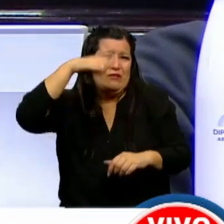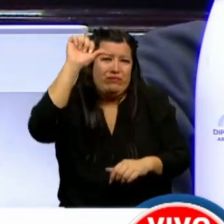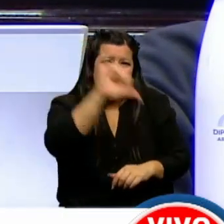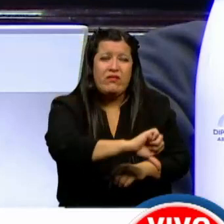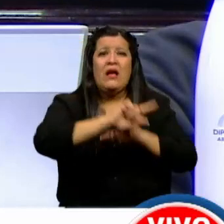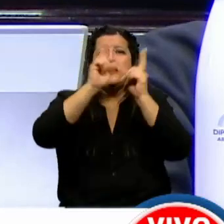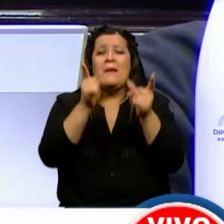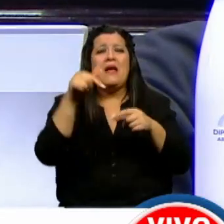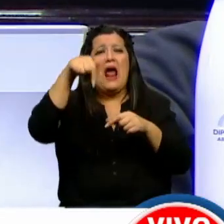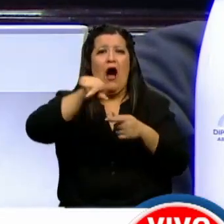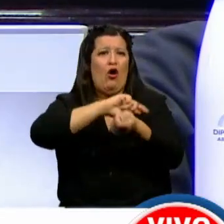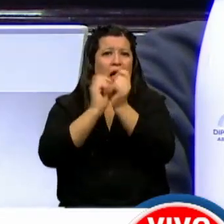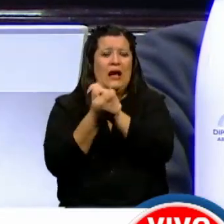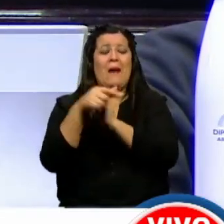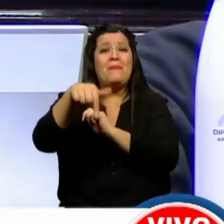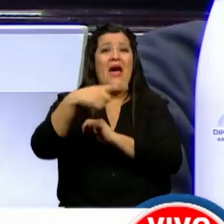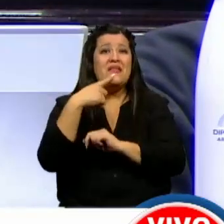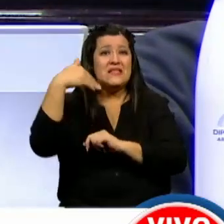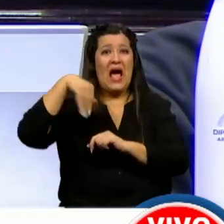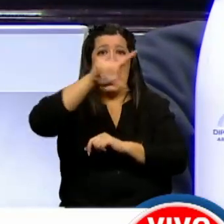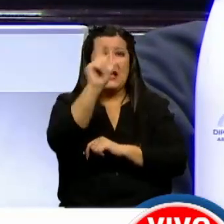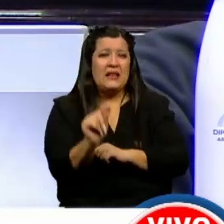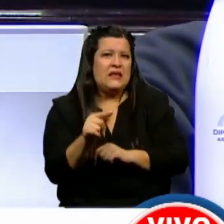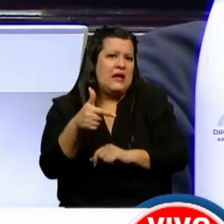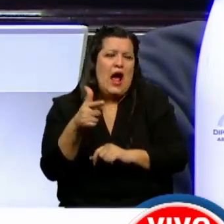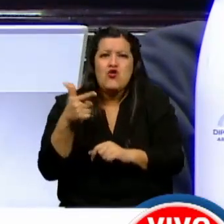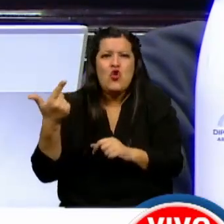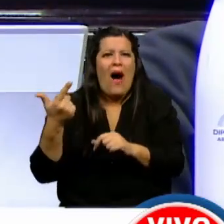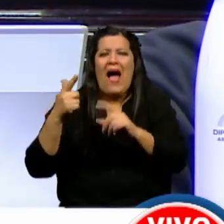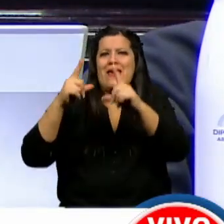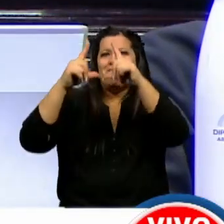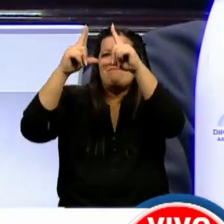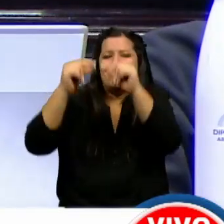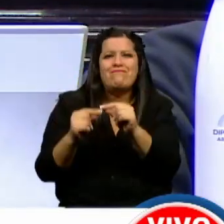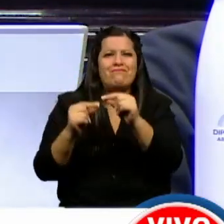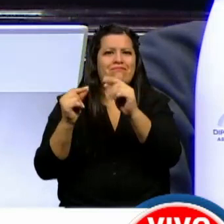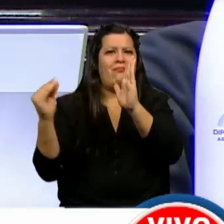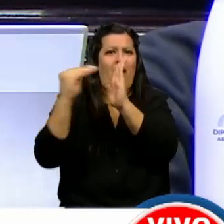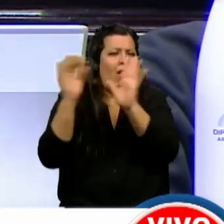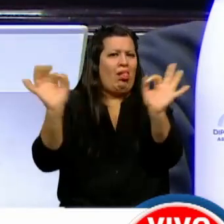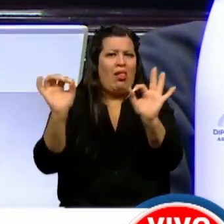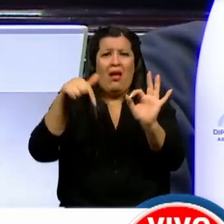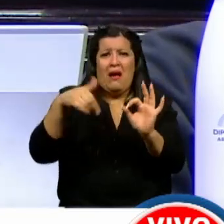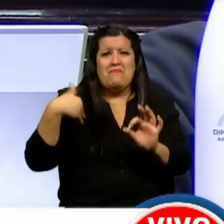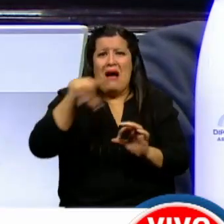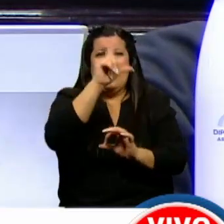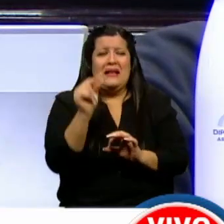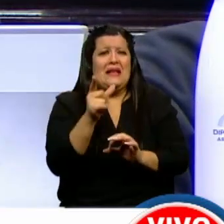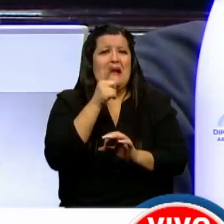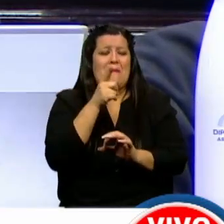recategorización que se ha hecho ahora de la Argentina como un país que ni siquiera está en ningún índice en particular, sino que está como en un